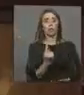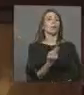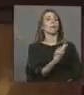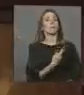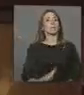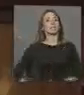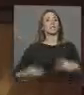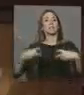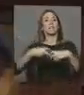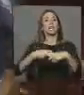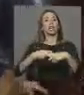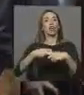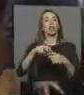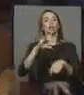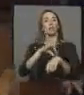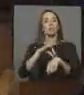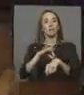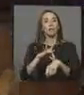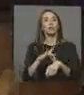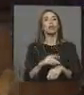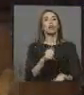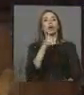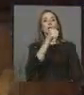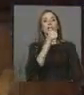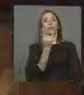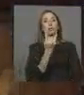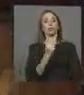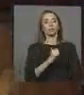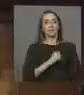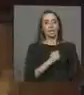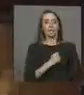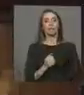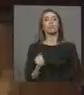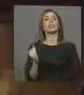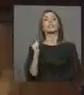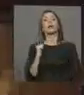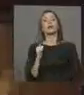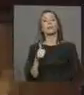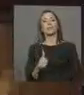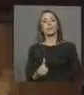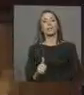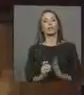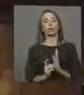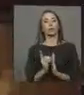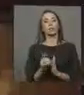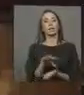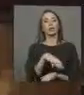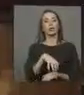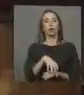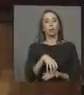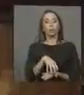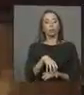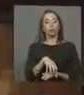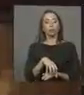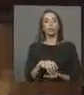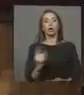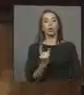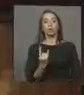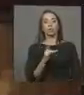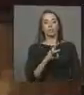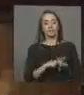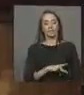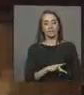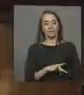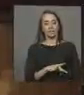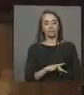Colegio Médico, el rector de la Pontificia Universidad Católica de Chile, el director de Desarrollo Comunitario de la Universidad de